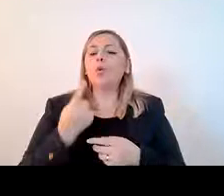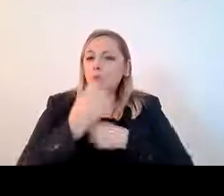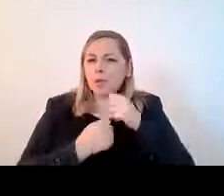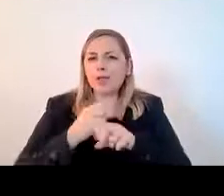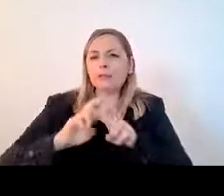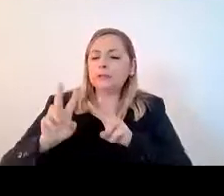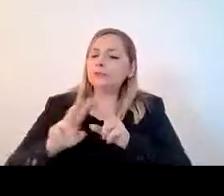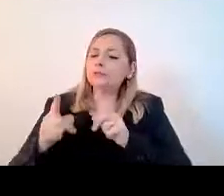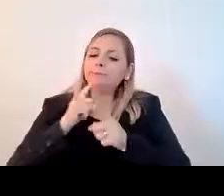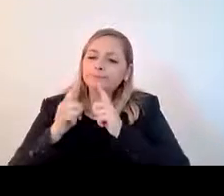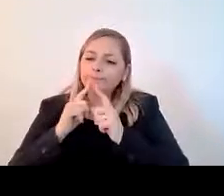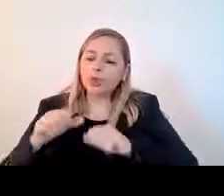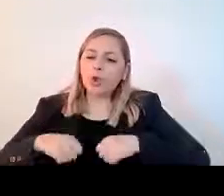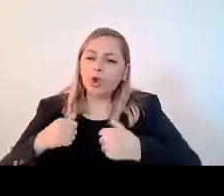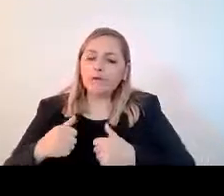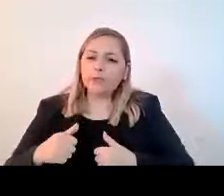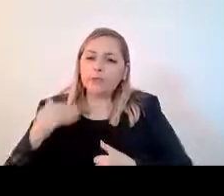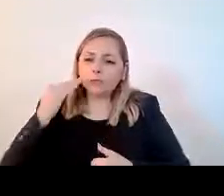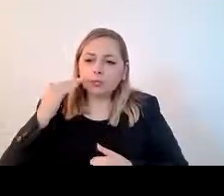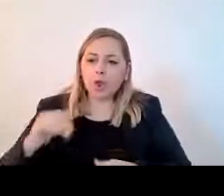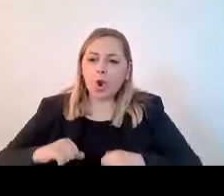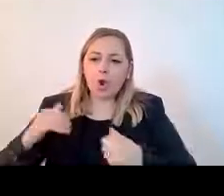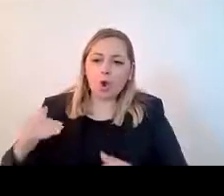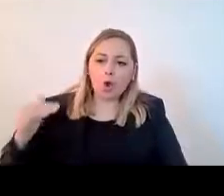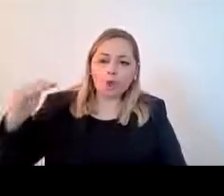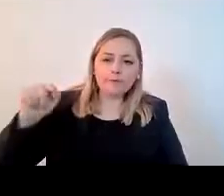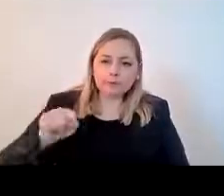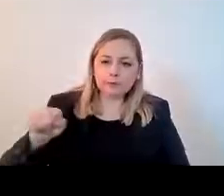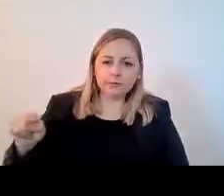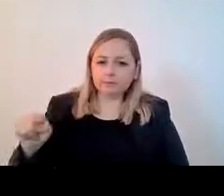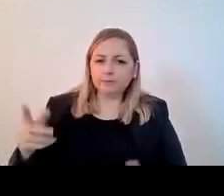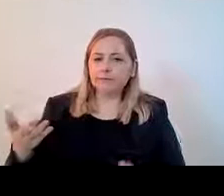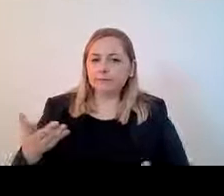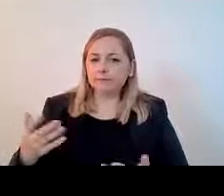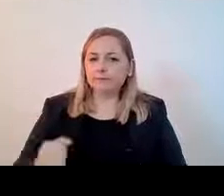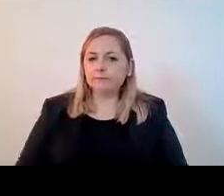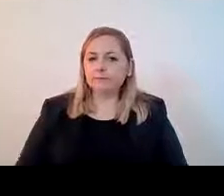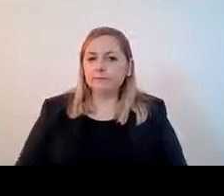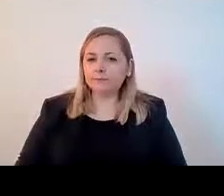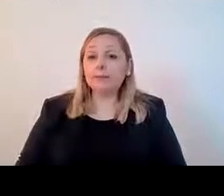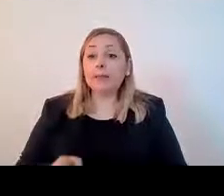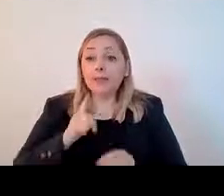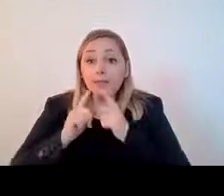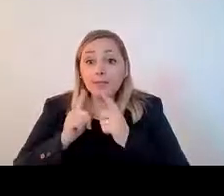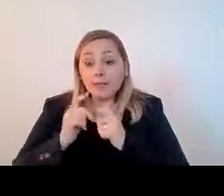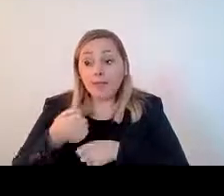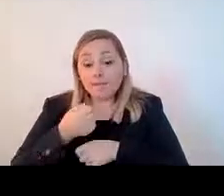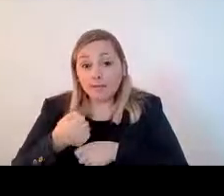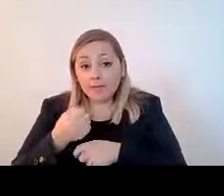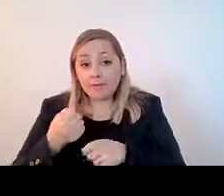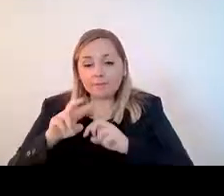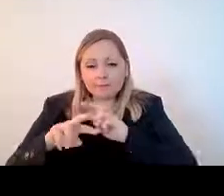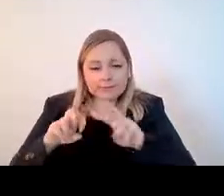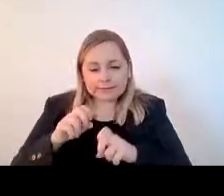a jóvenes adolescentes. Y a través de estas entrevistas, el análisis de las